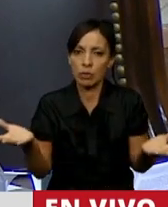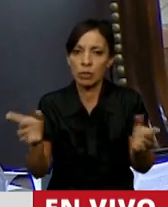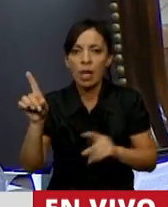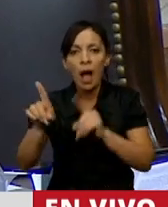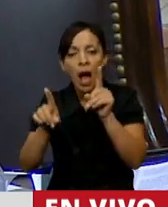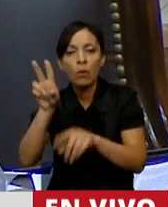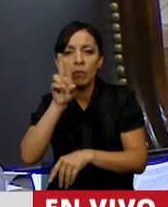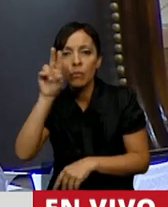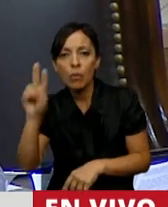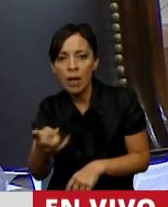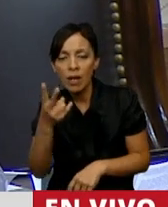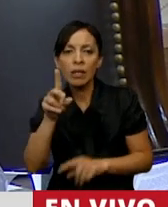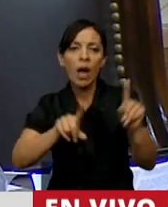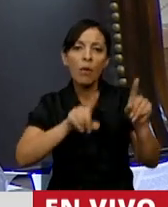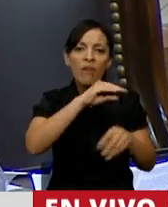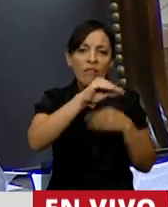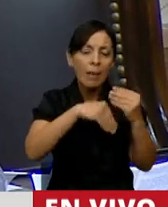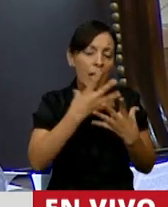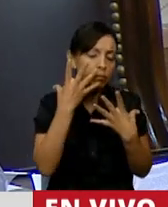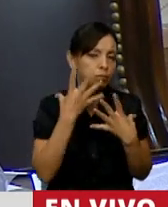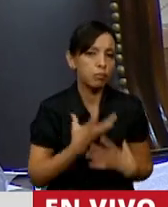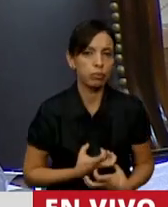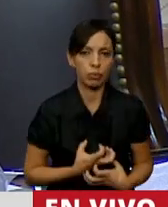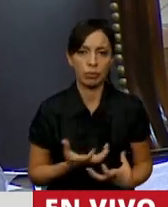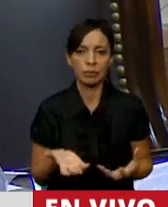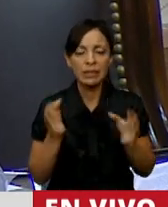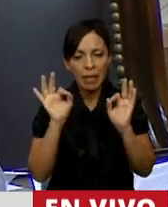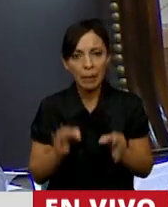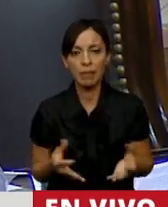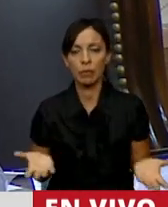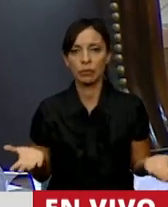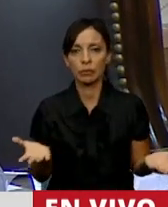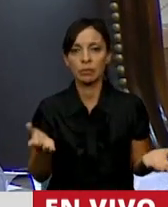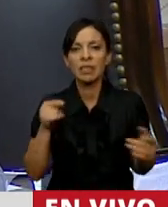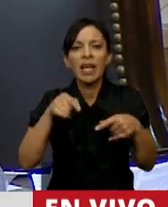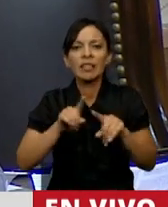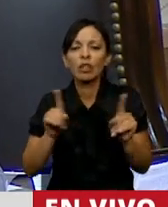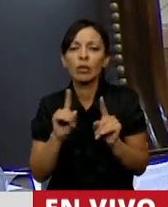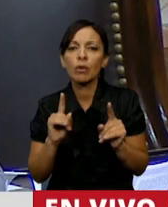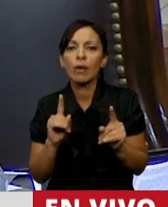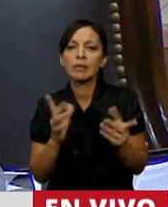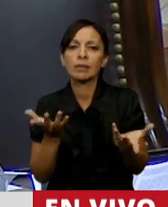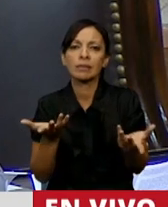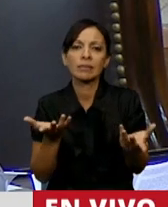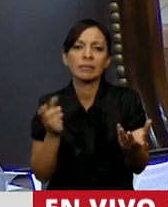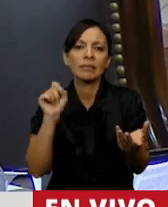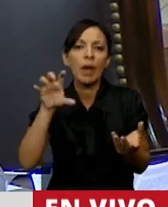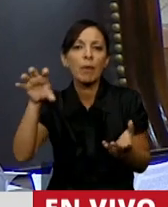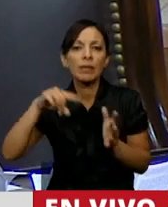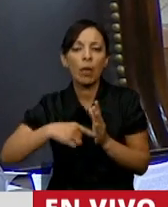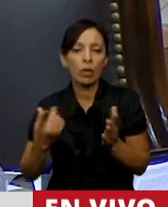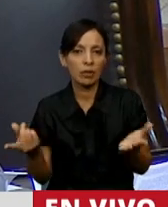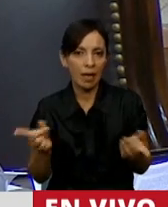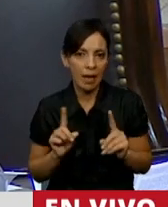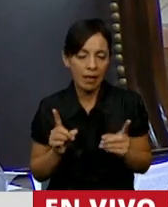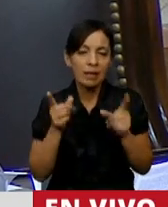alguna muerte, y sabemos de familias que quedan destrozadas. Por supuesto que esto no es patrimonio de lo que ocurre en la provincia de Buenos